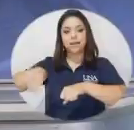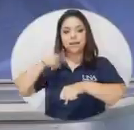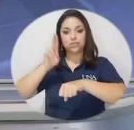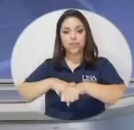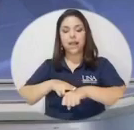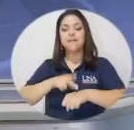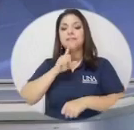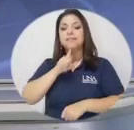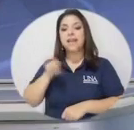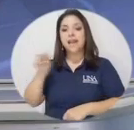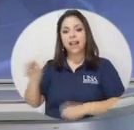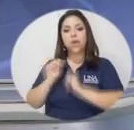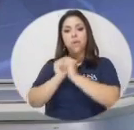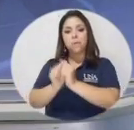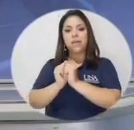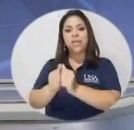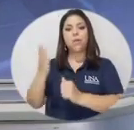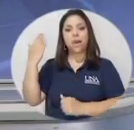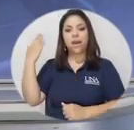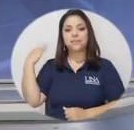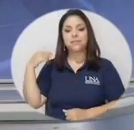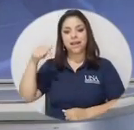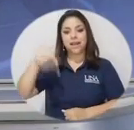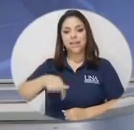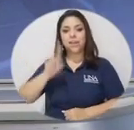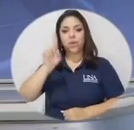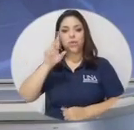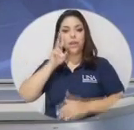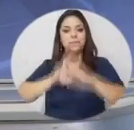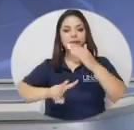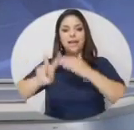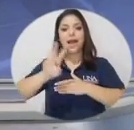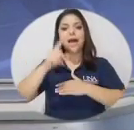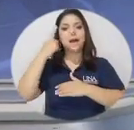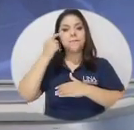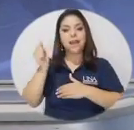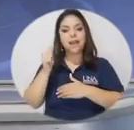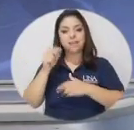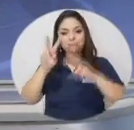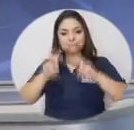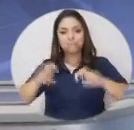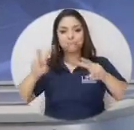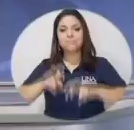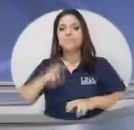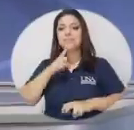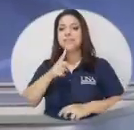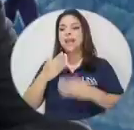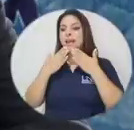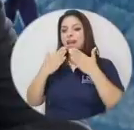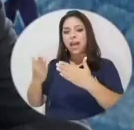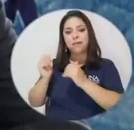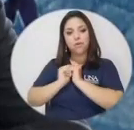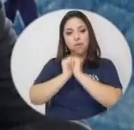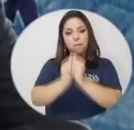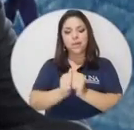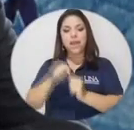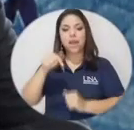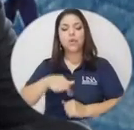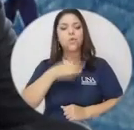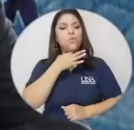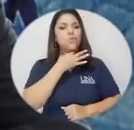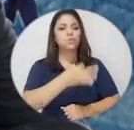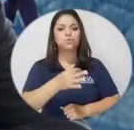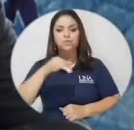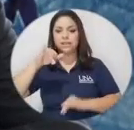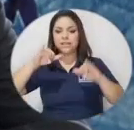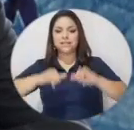y quien pues, nos ha acompañado muchas veces aquí en Una Mirada para hacer estos interesantes análisis. Gracias, don Carlos, por estar de nuevo con nosotros. Un gusto estar